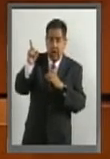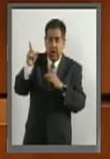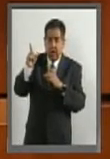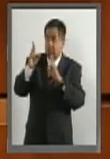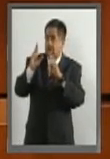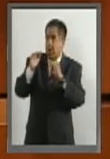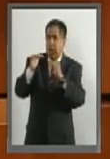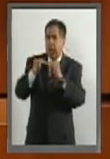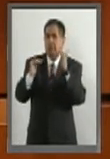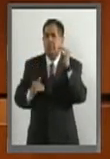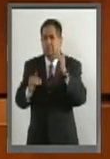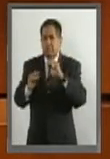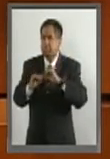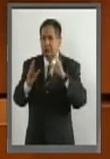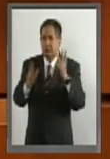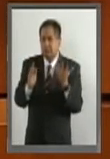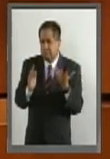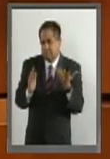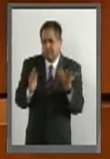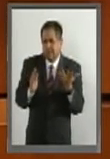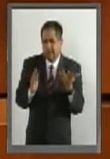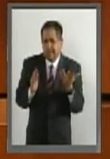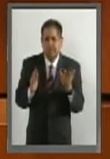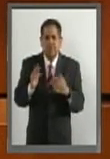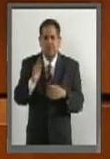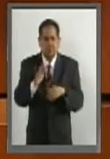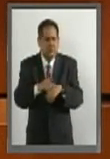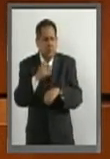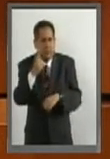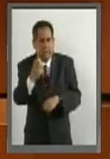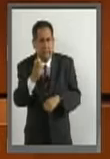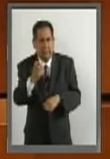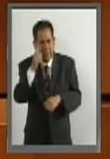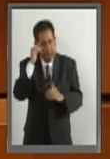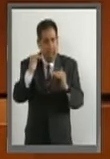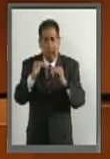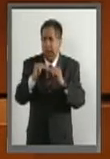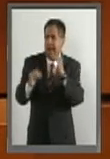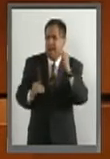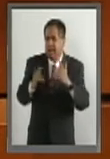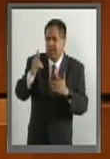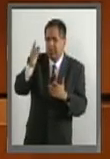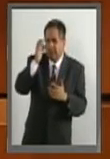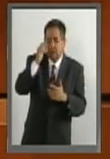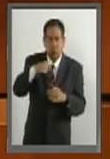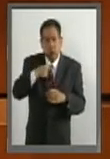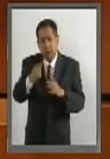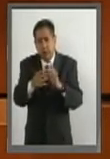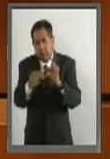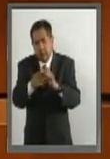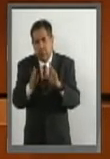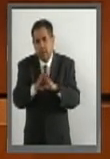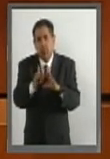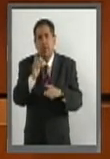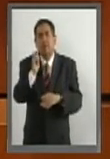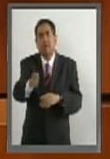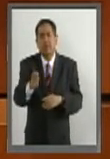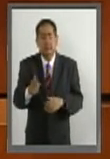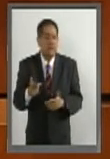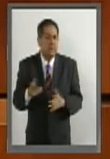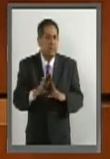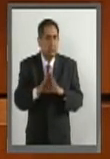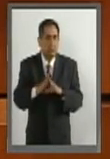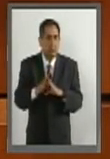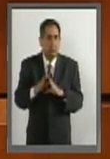un desequilibrio brutal. Y porque ese desequilibrio, lo traté de explicar, significa